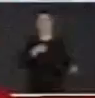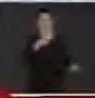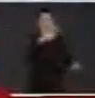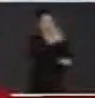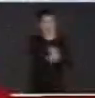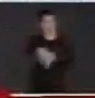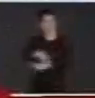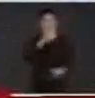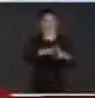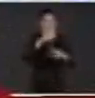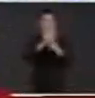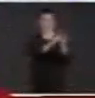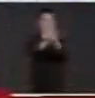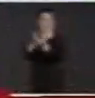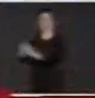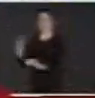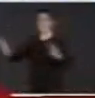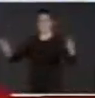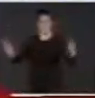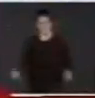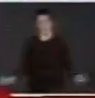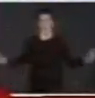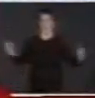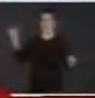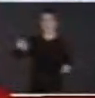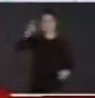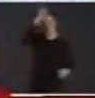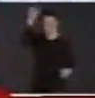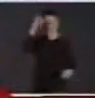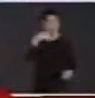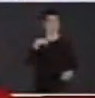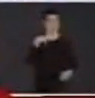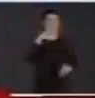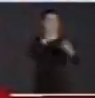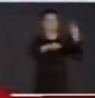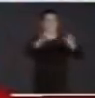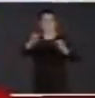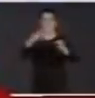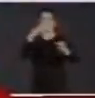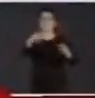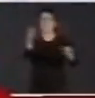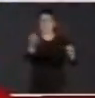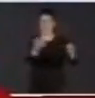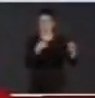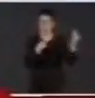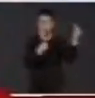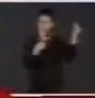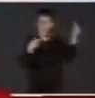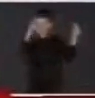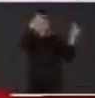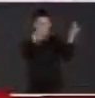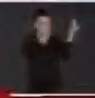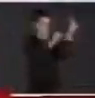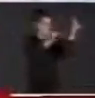pregunta. A Miguel Cerolo yo le pincho sin parar. Y con Maya yo